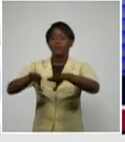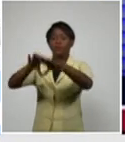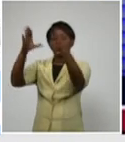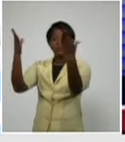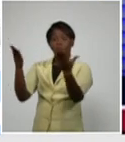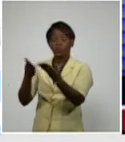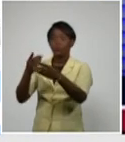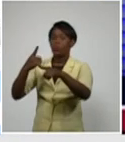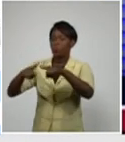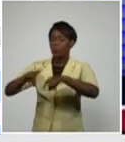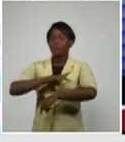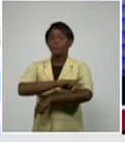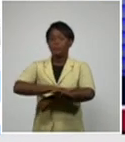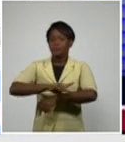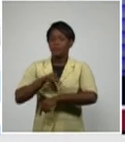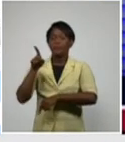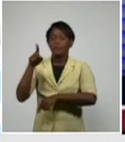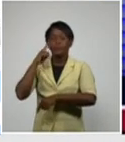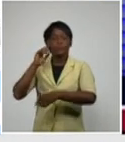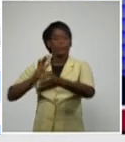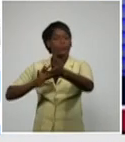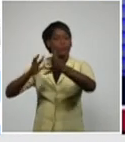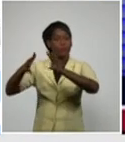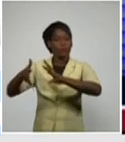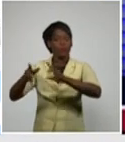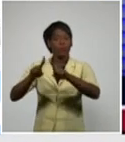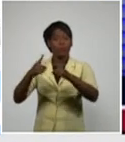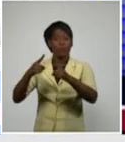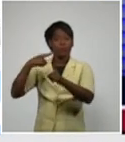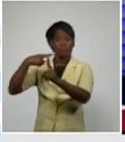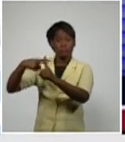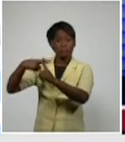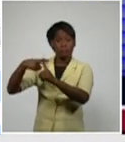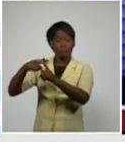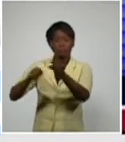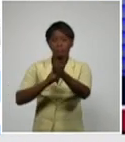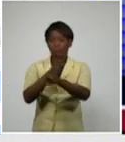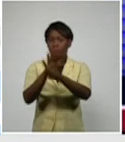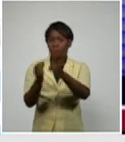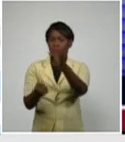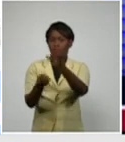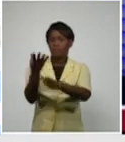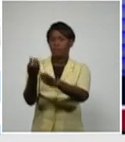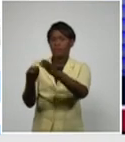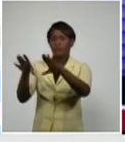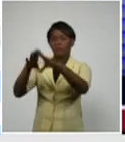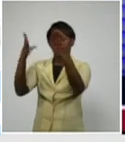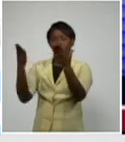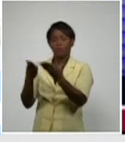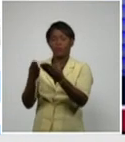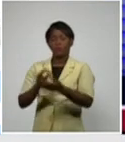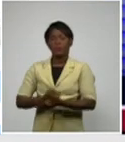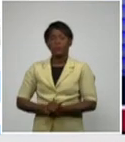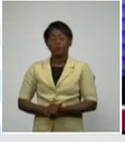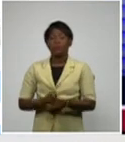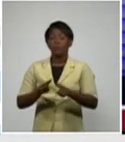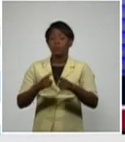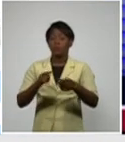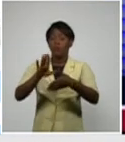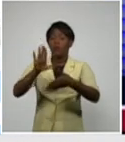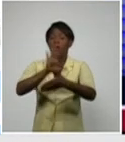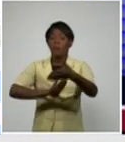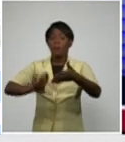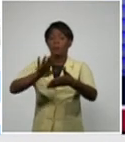siendo lamentable el incremento de casos positivos, también la situación de nuestra región, nuestro continente